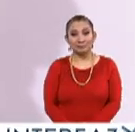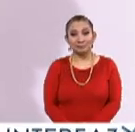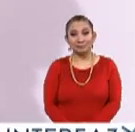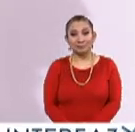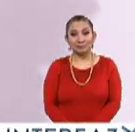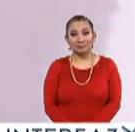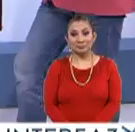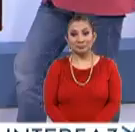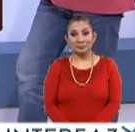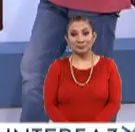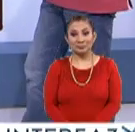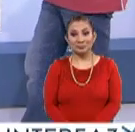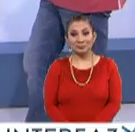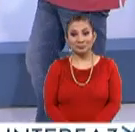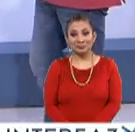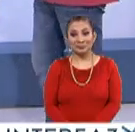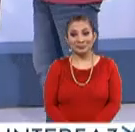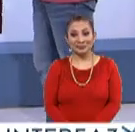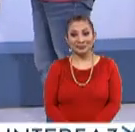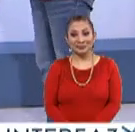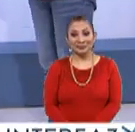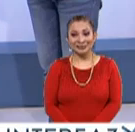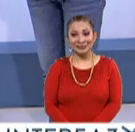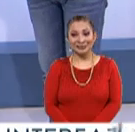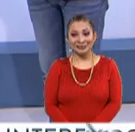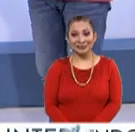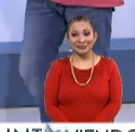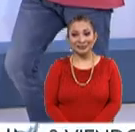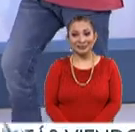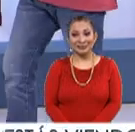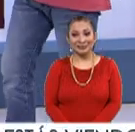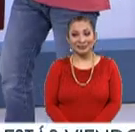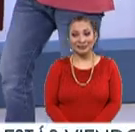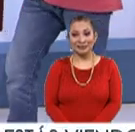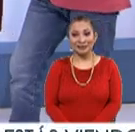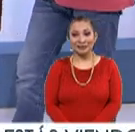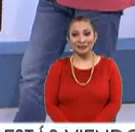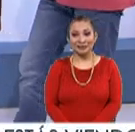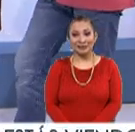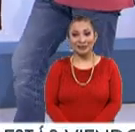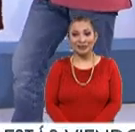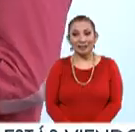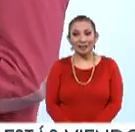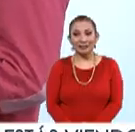Sí, claro. ¿Cuánto es? A ver, mi Cris. 7 por 9,